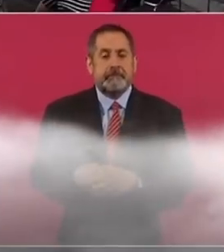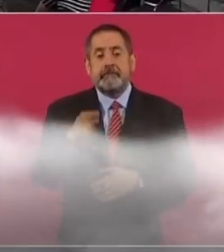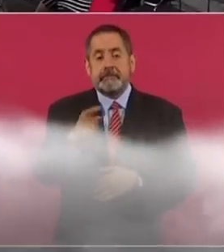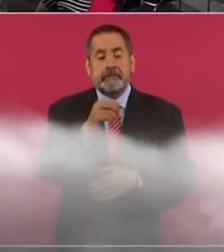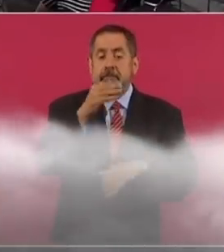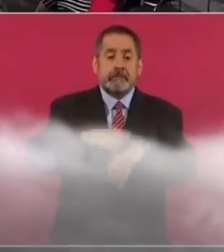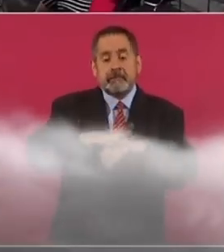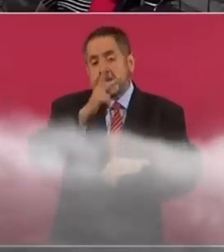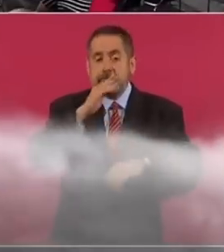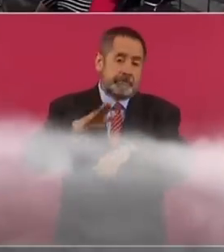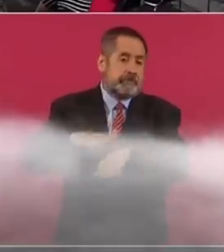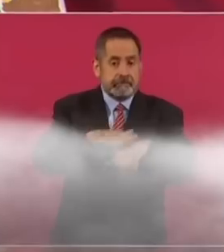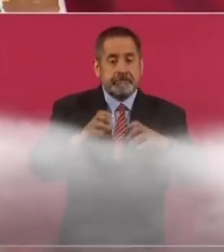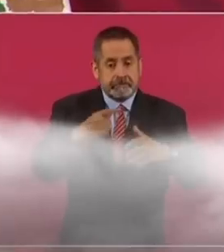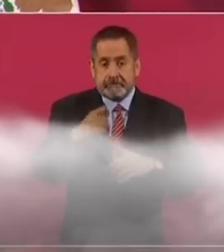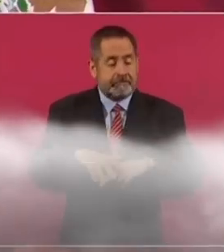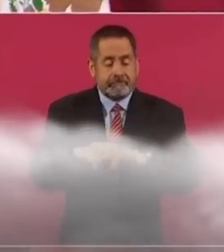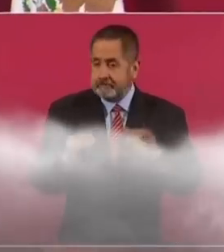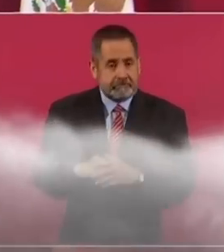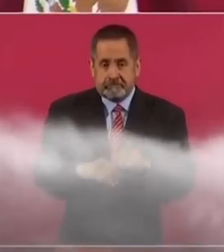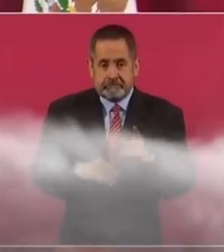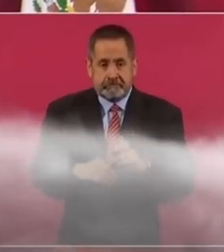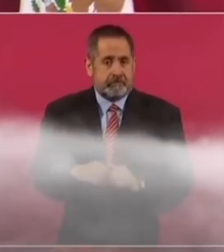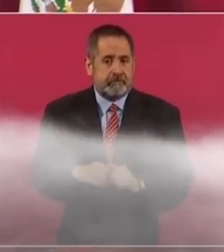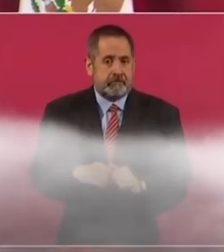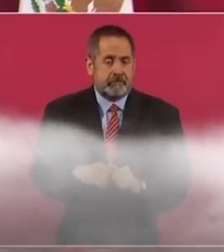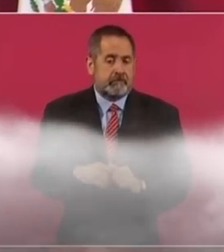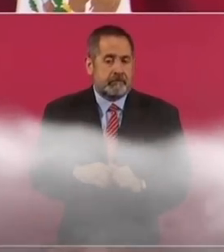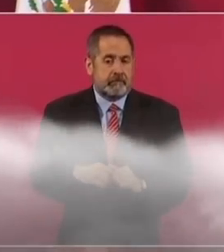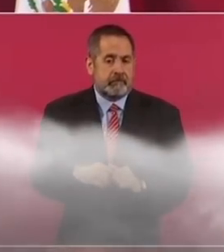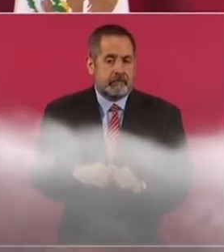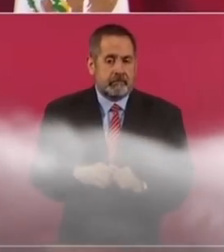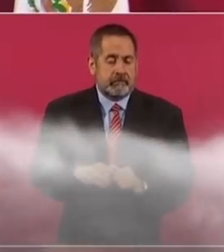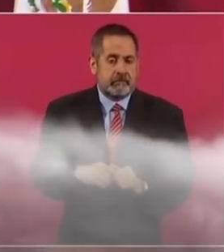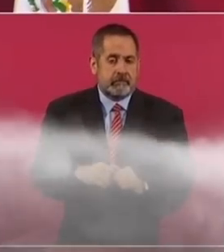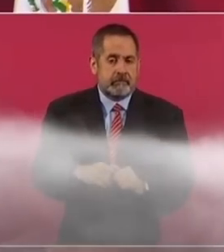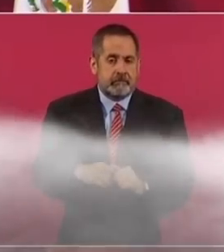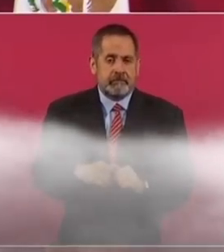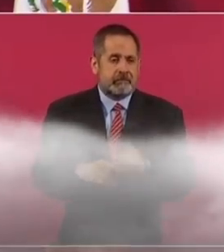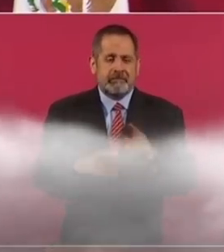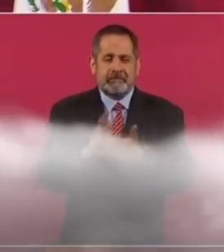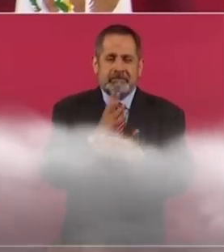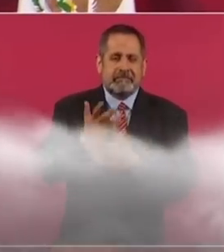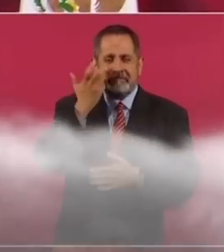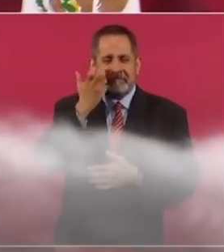es para las mamás, para los papás. Nada tiene que ver con la mala